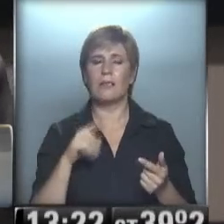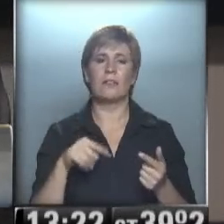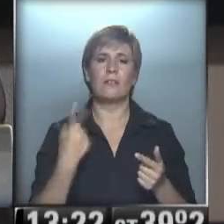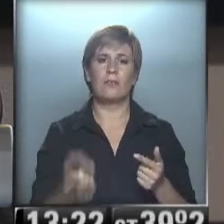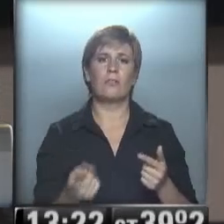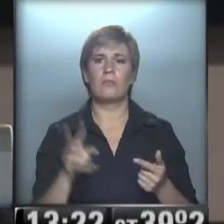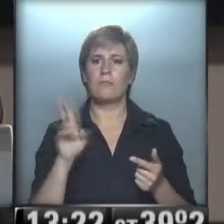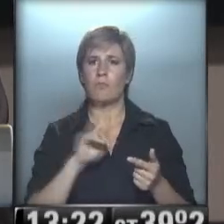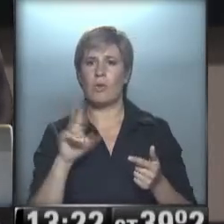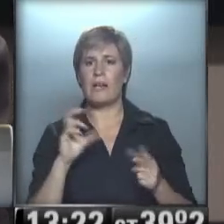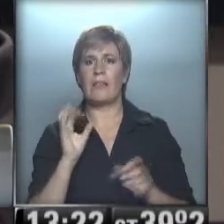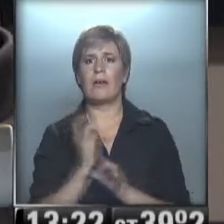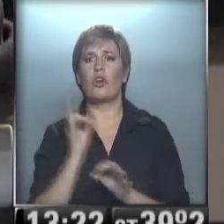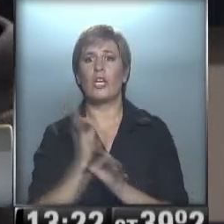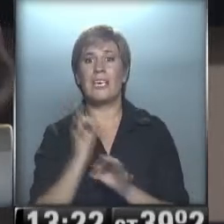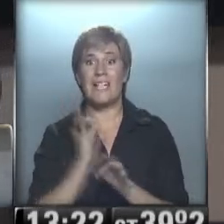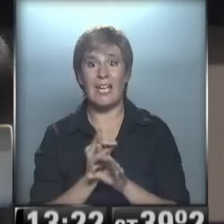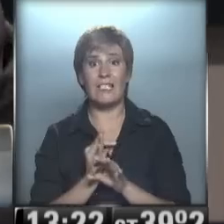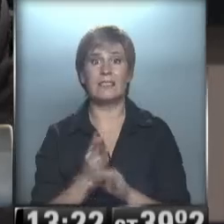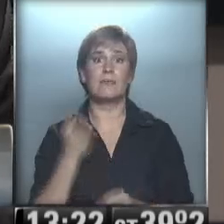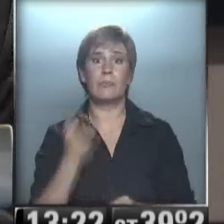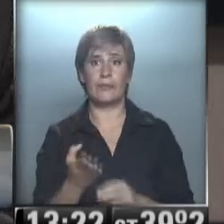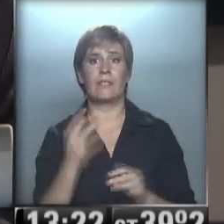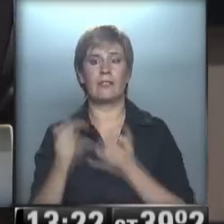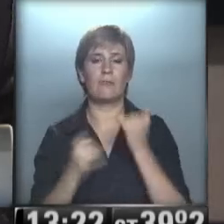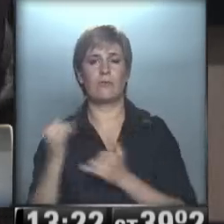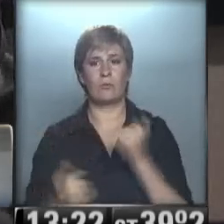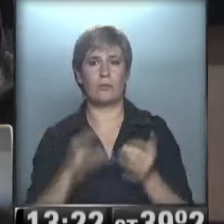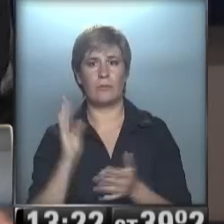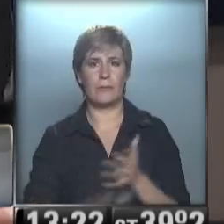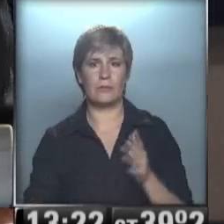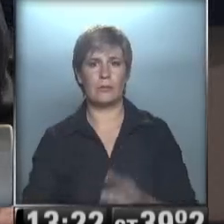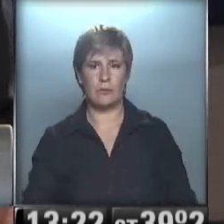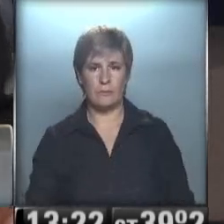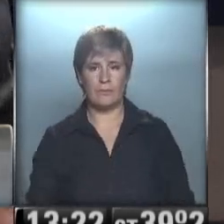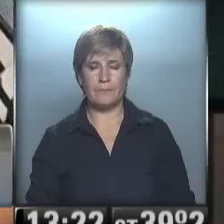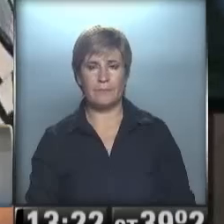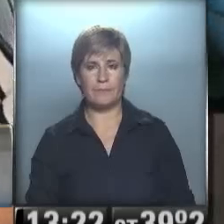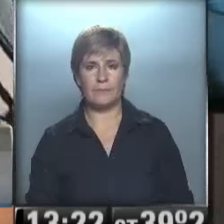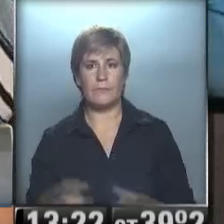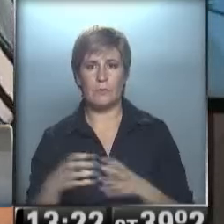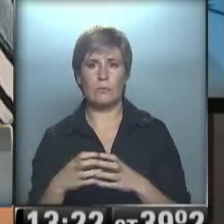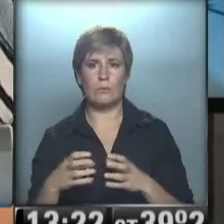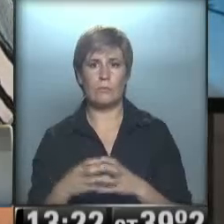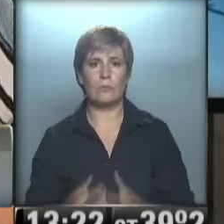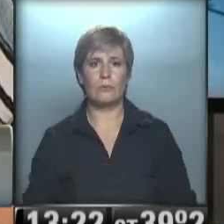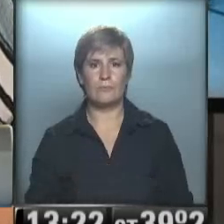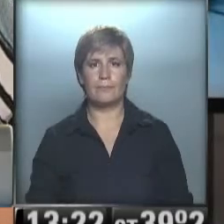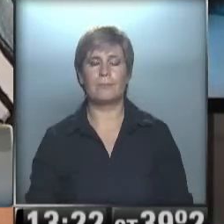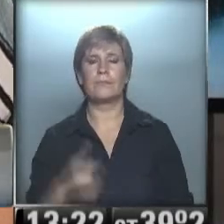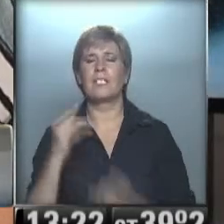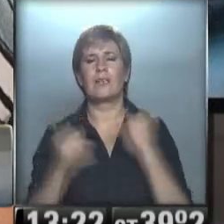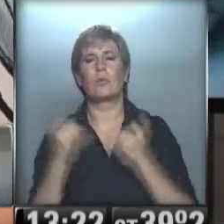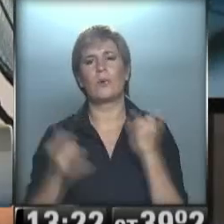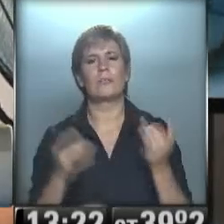Adriana de Colegiales, que pide un informe sobre el grupo Bilderberg. Bueno, en algún momento. Yo les voy a dar más datos sobre la incógnita,